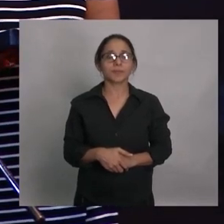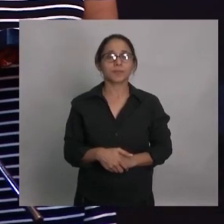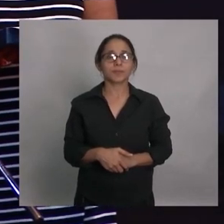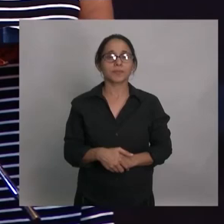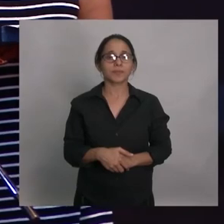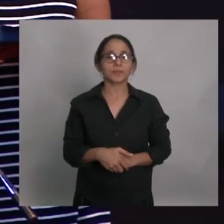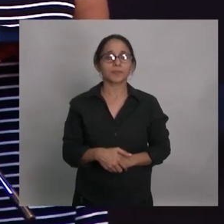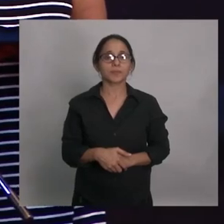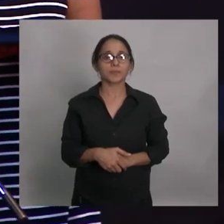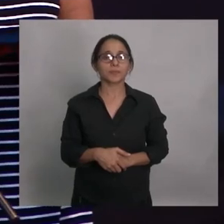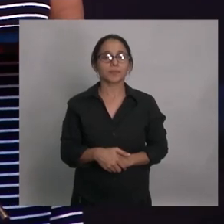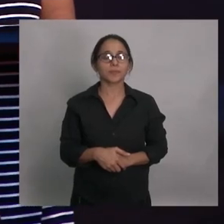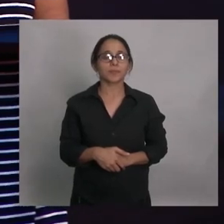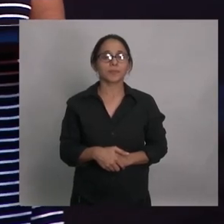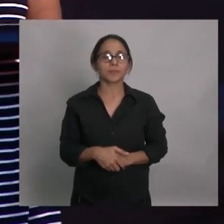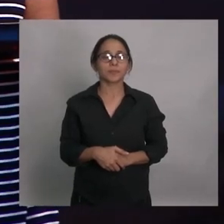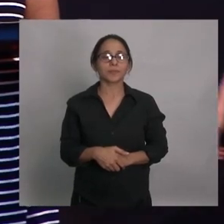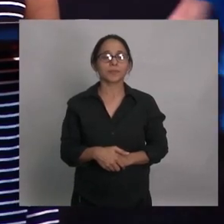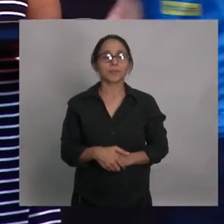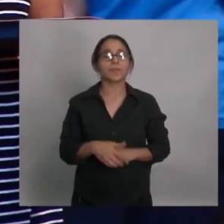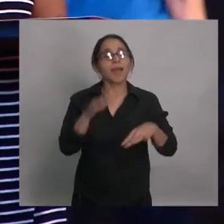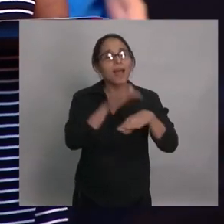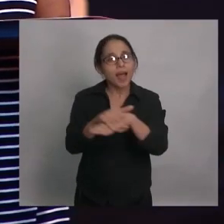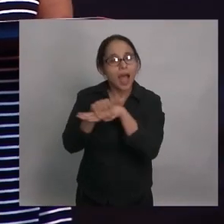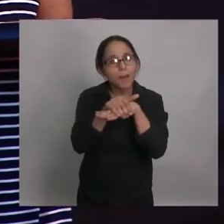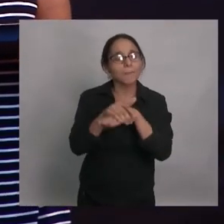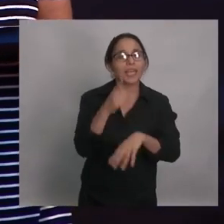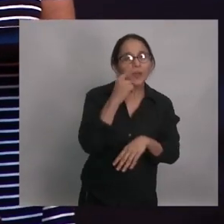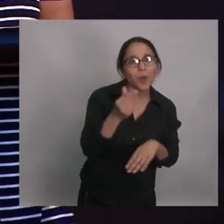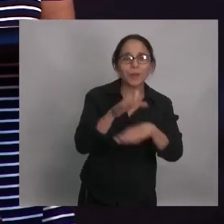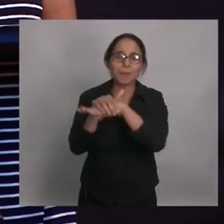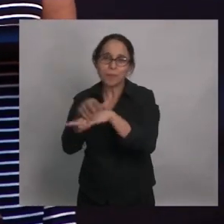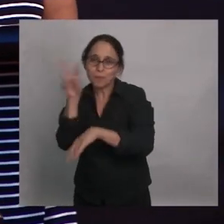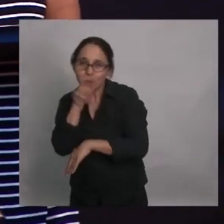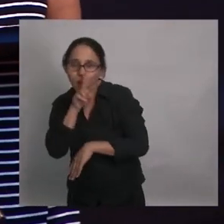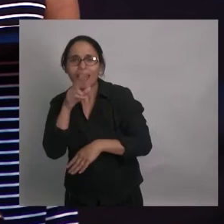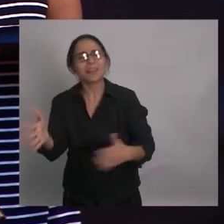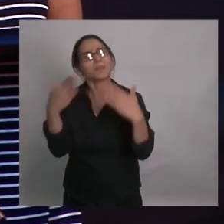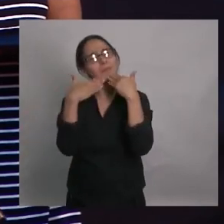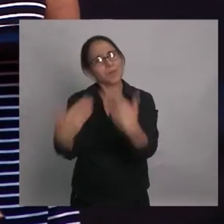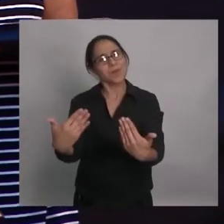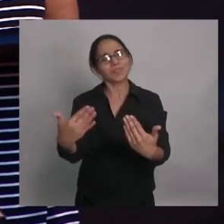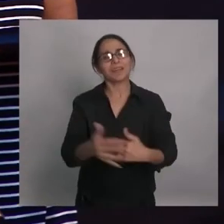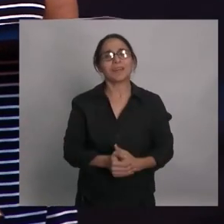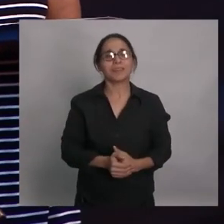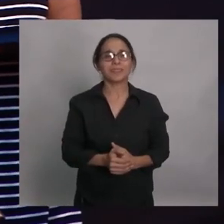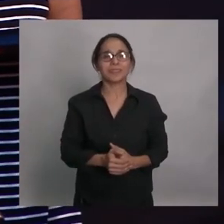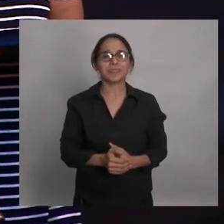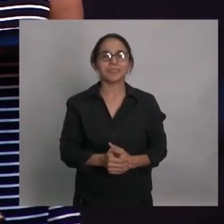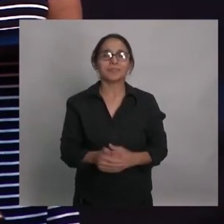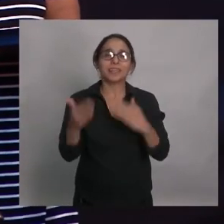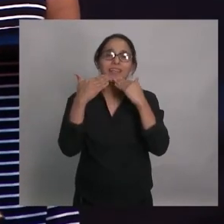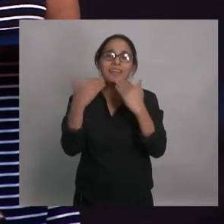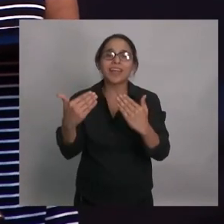amigas y amigos muchas gracias neuman del